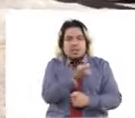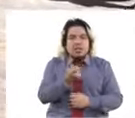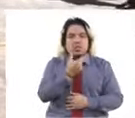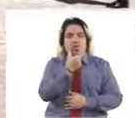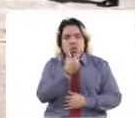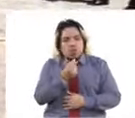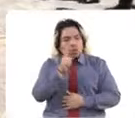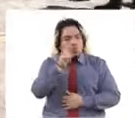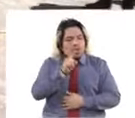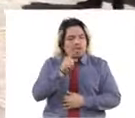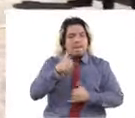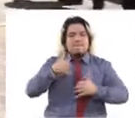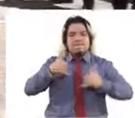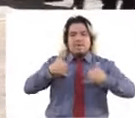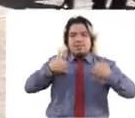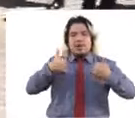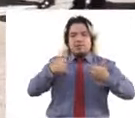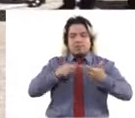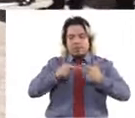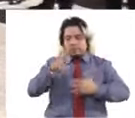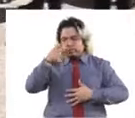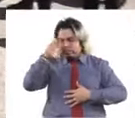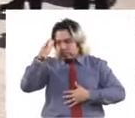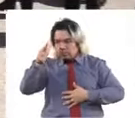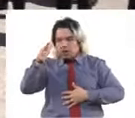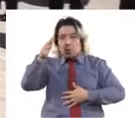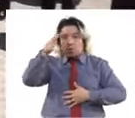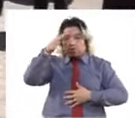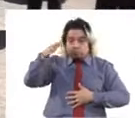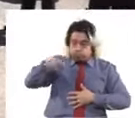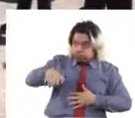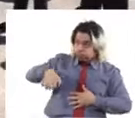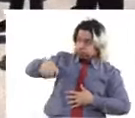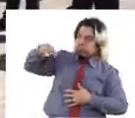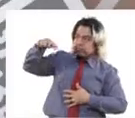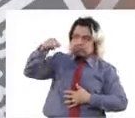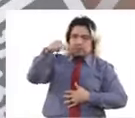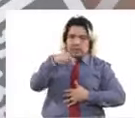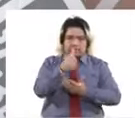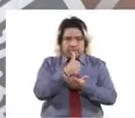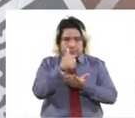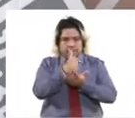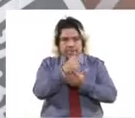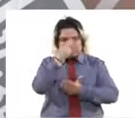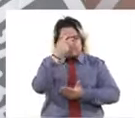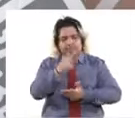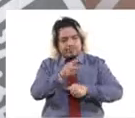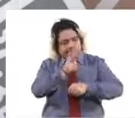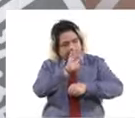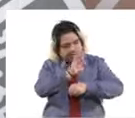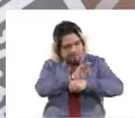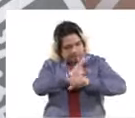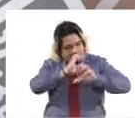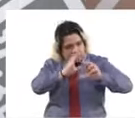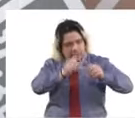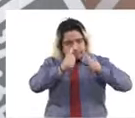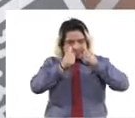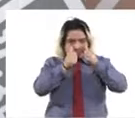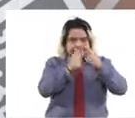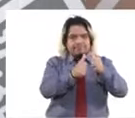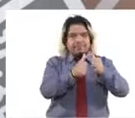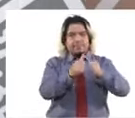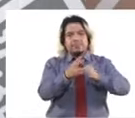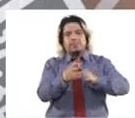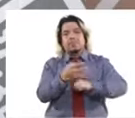a cada joven, a cada adulto mayor de nuestra ciudad. Por eso